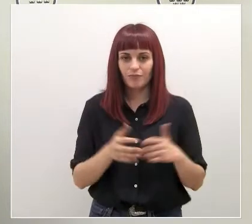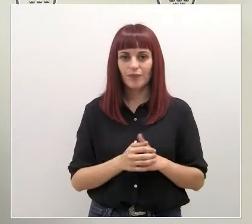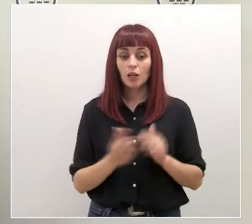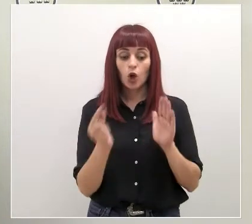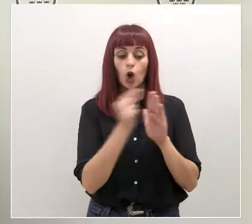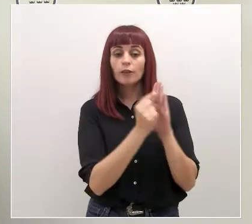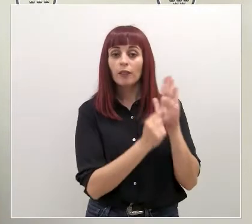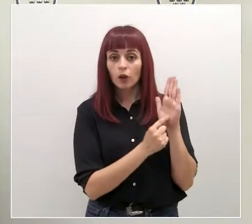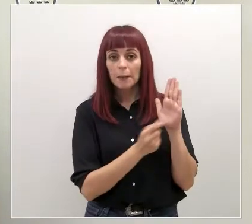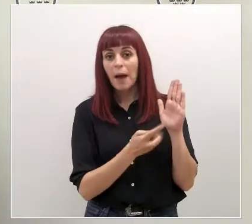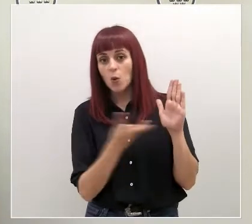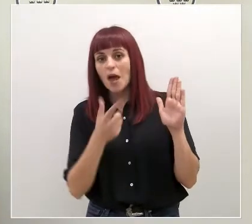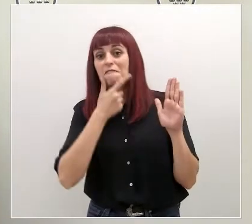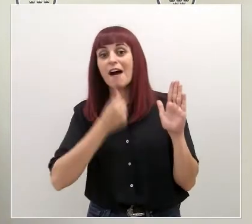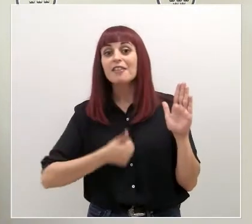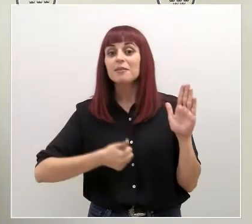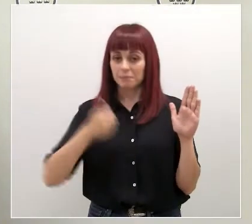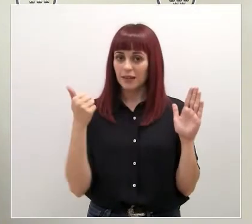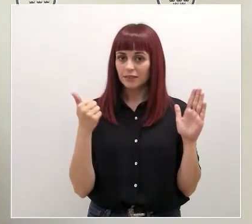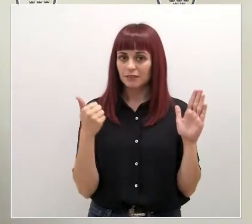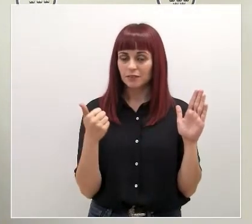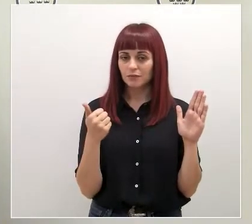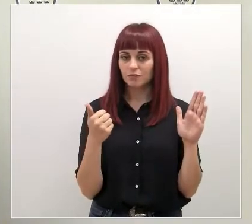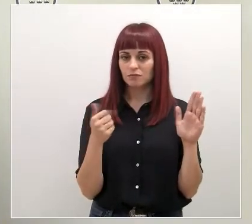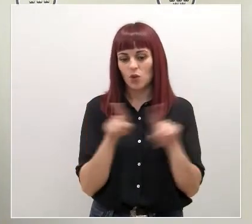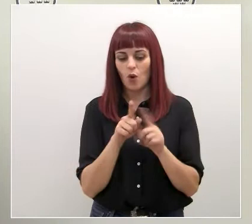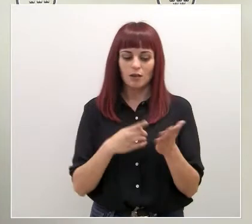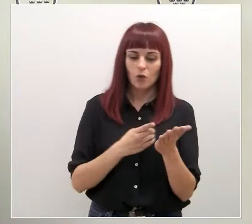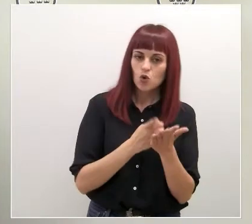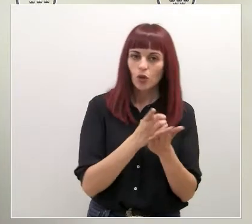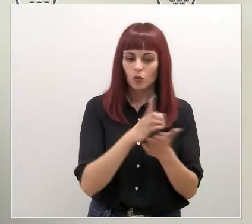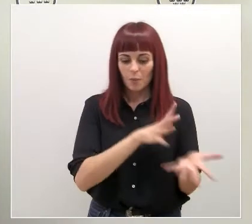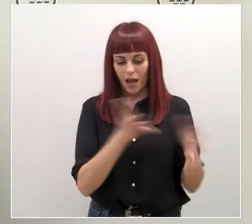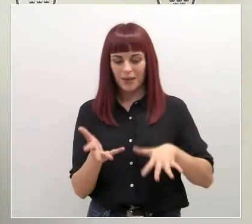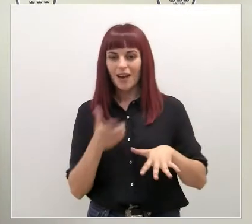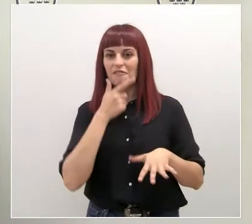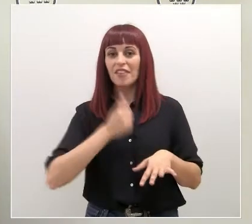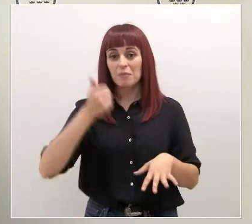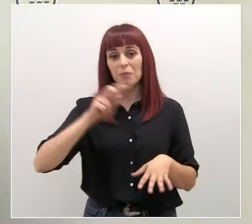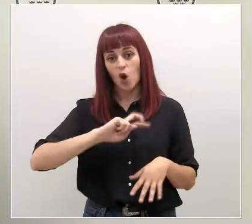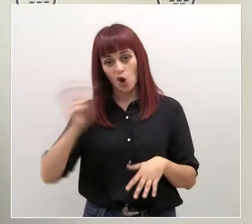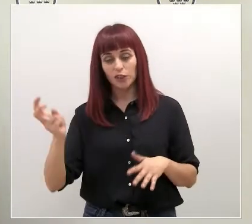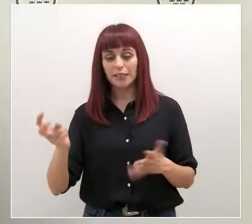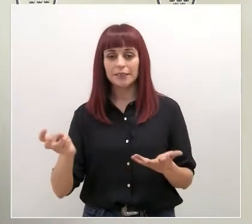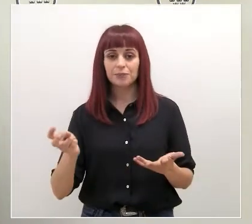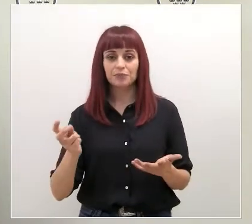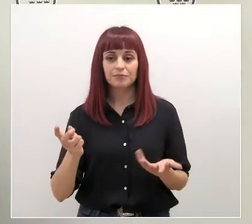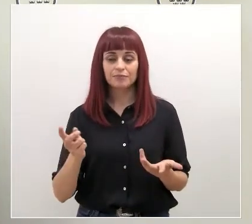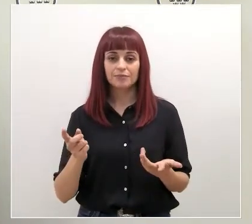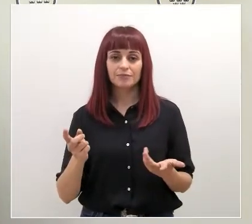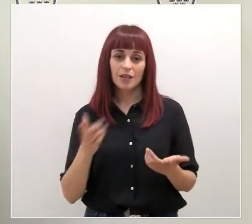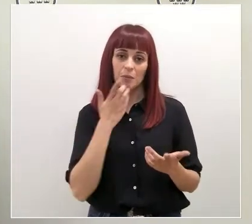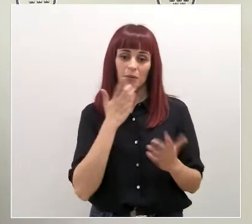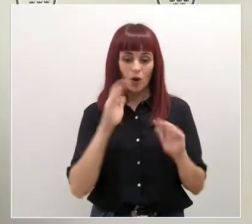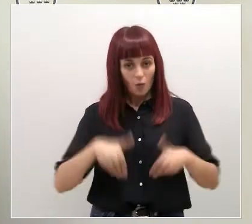que nos van a ser más fáciles o por lo menos van a tener una ruta más sencilla de aplicar y otras, como bien sabe, amparadas por el Estado, como ha sido el estado